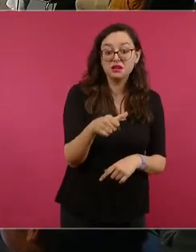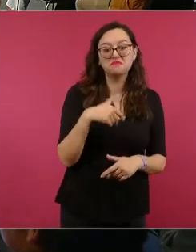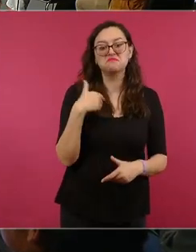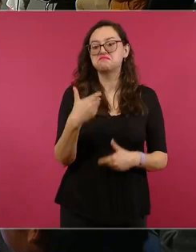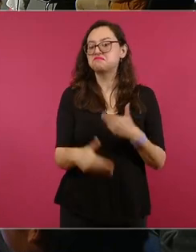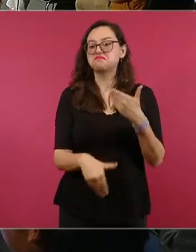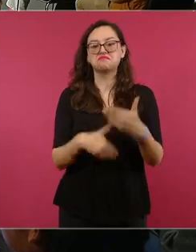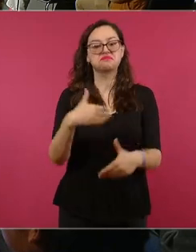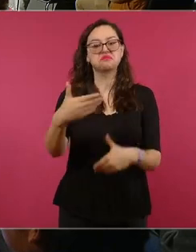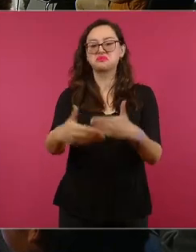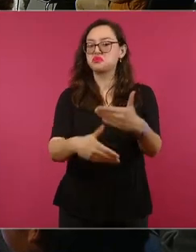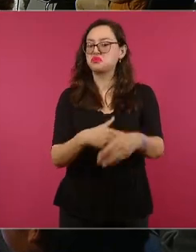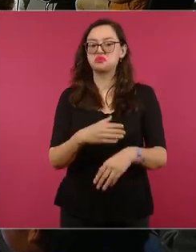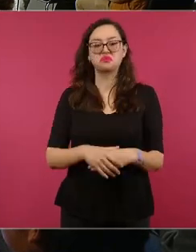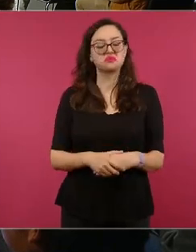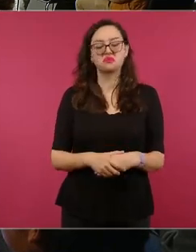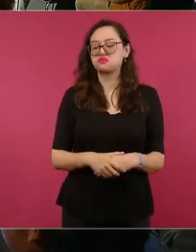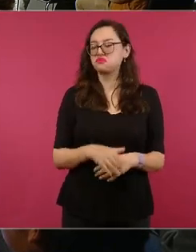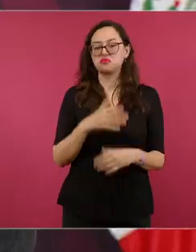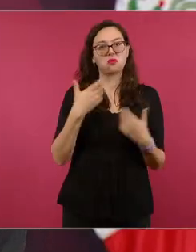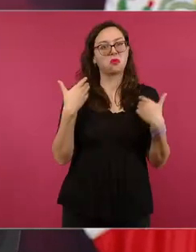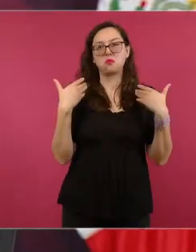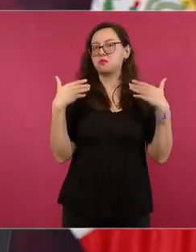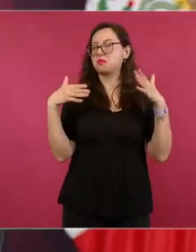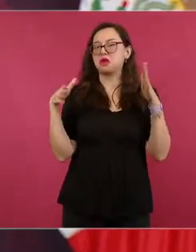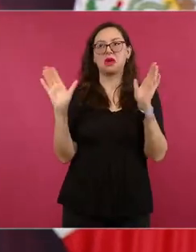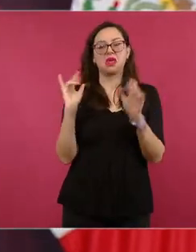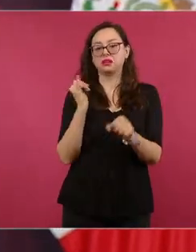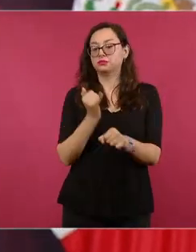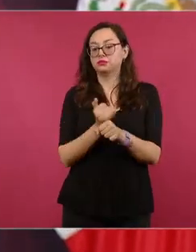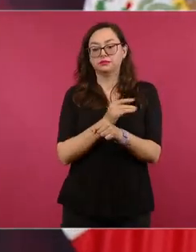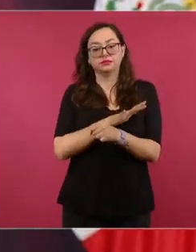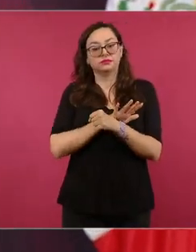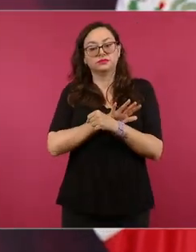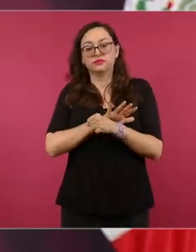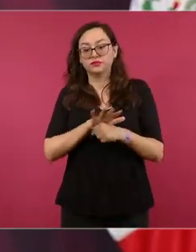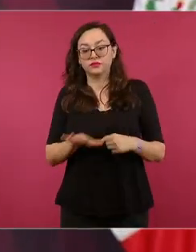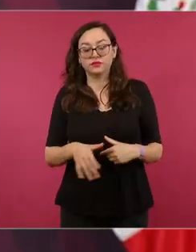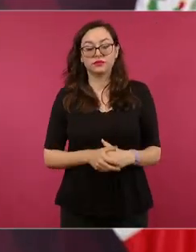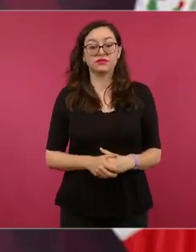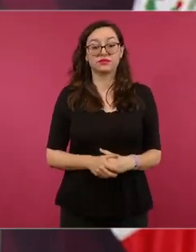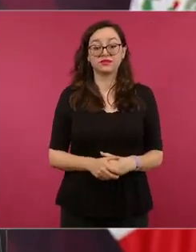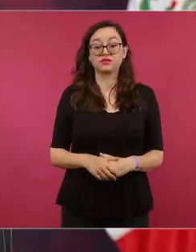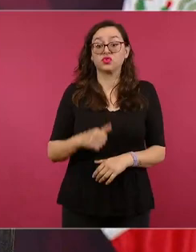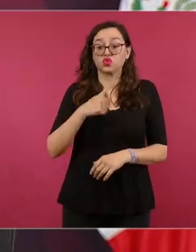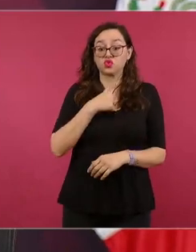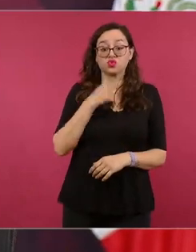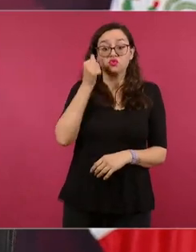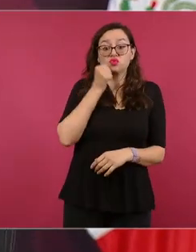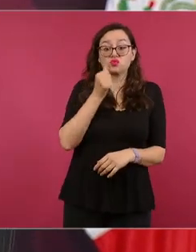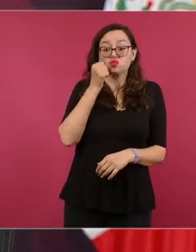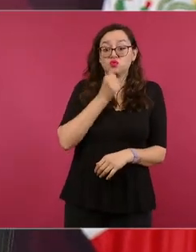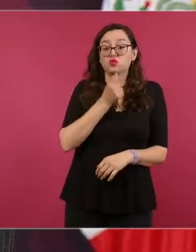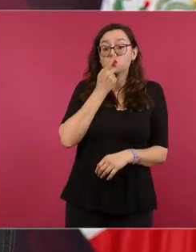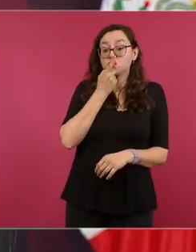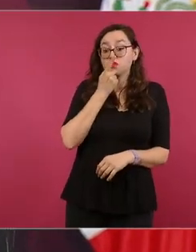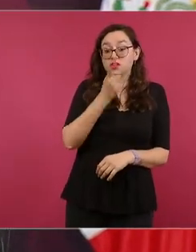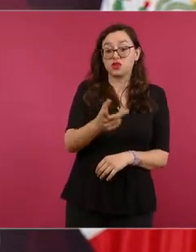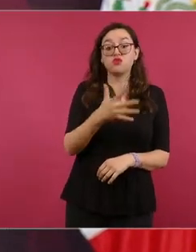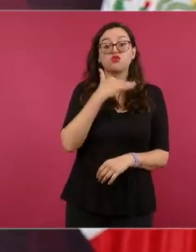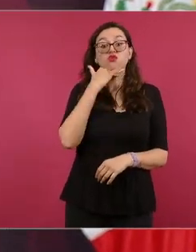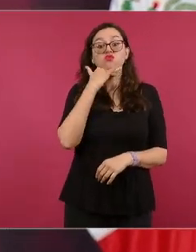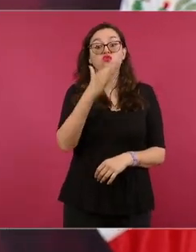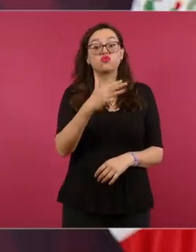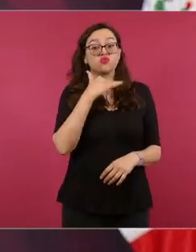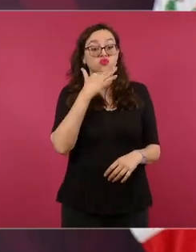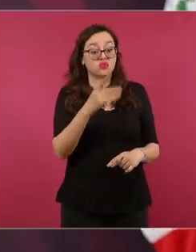La corrupción, lo he dicho muchas veces, hay que combatirla no solo por razones de índole moral, sino porque es mucho